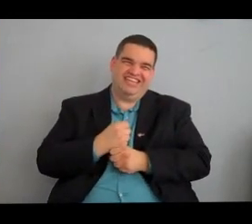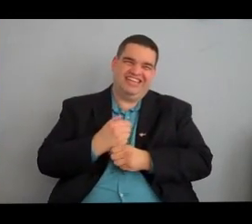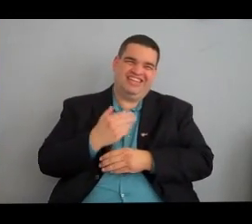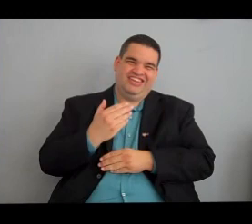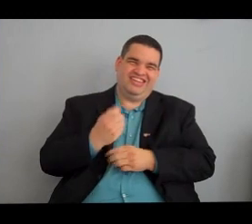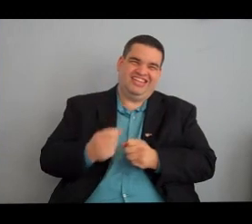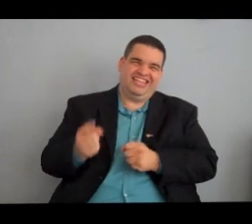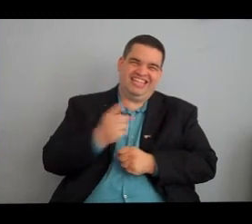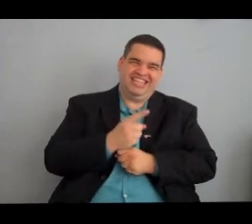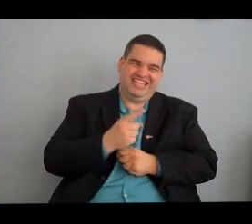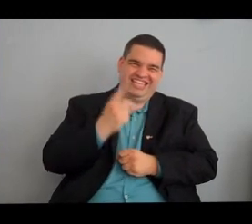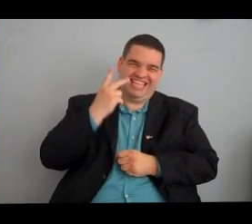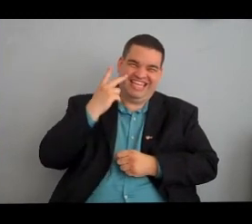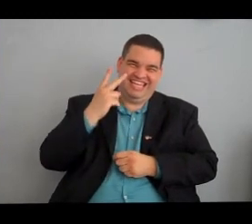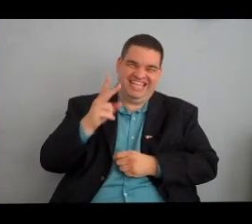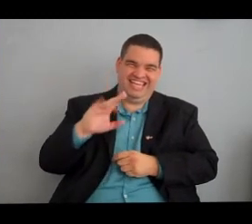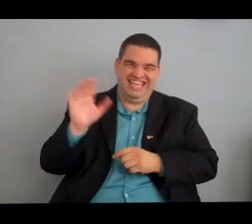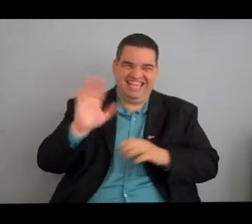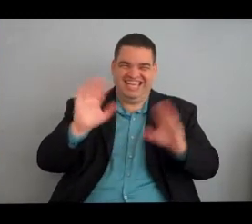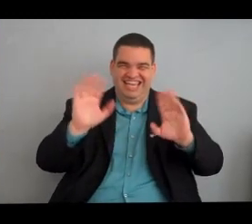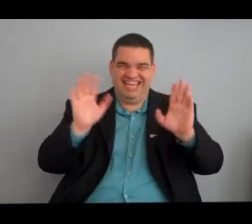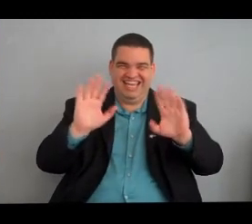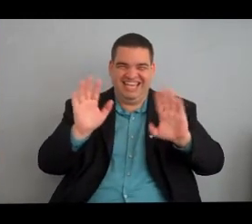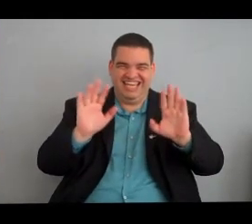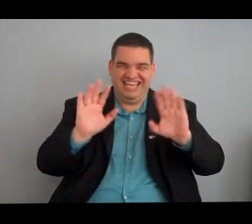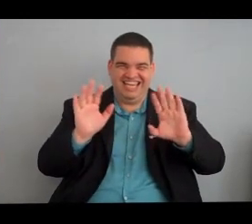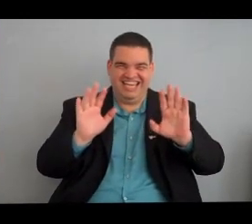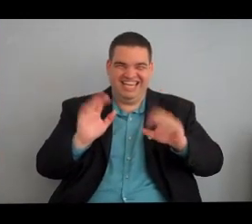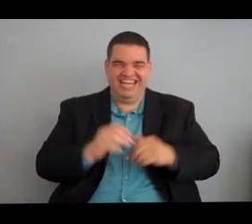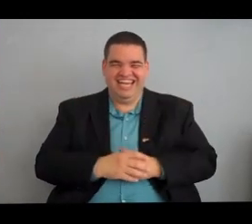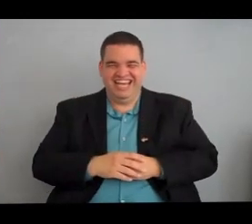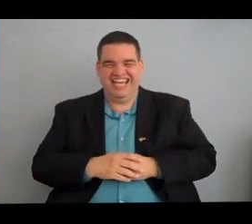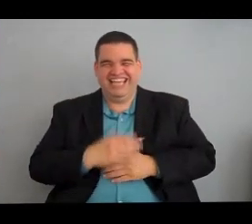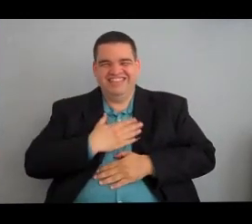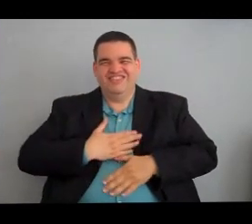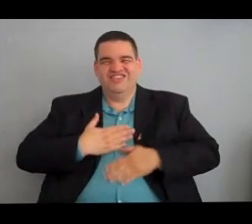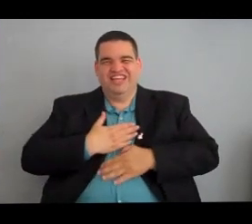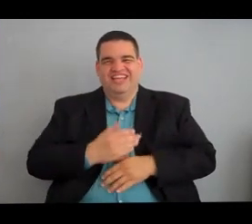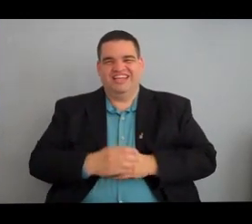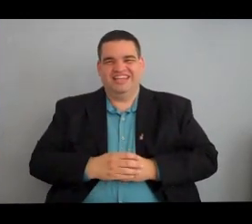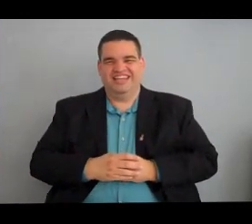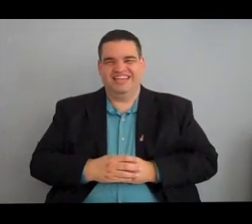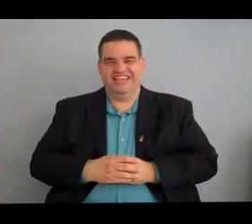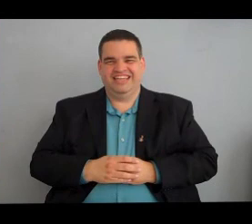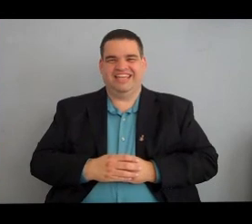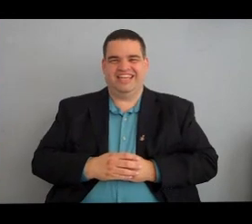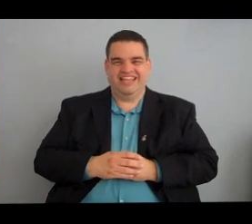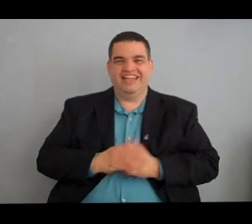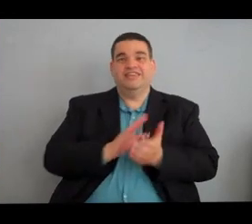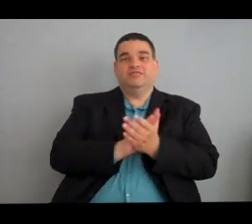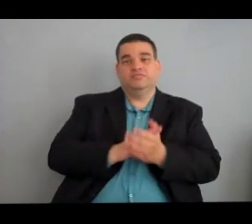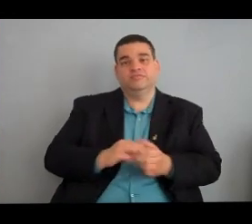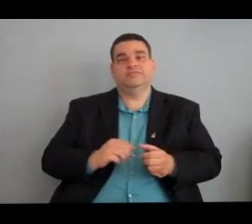año. Nos vemos el año que viene. Ahí viene. Hasta el año que viene. Nos vemos. Que disfruten.